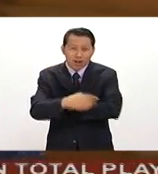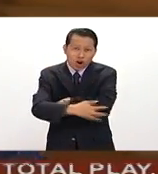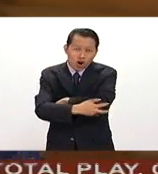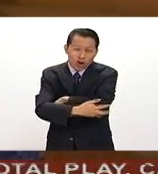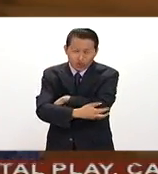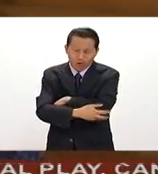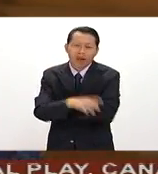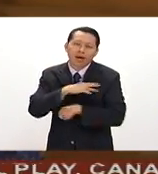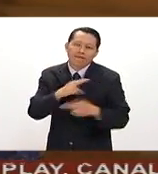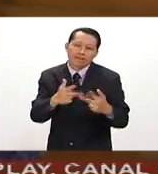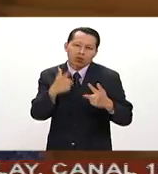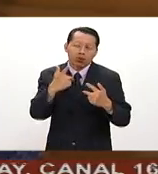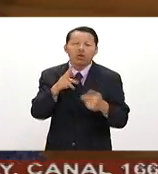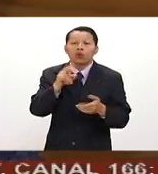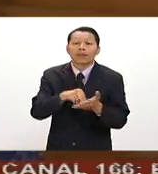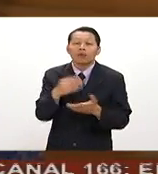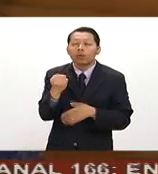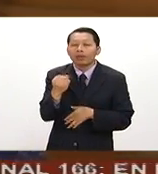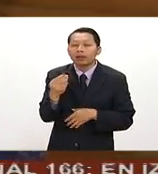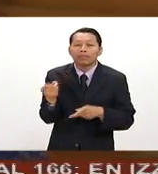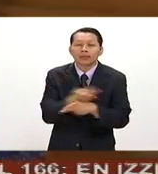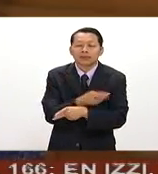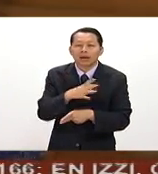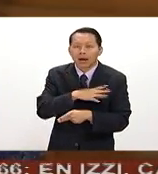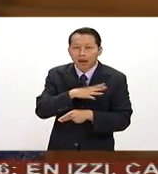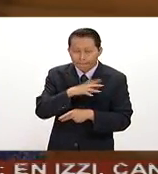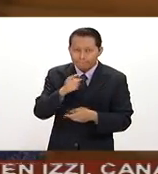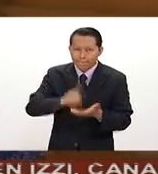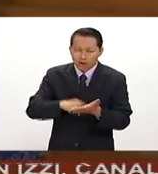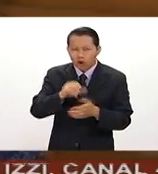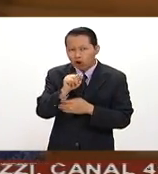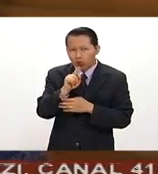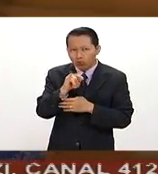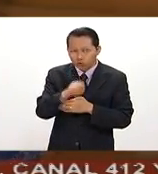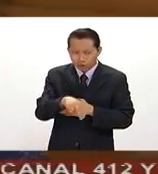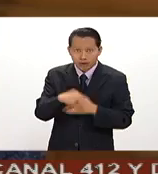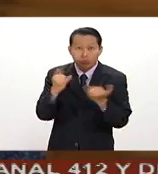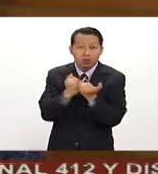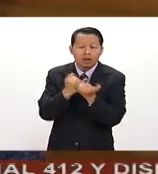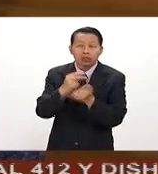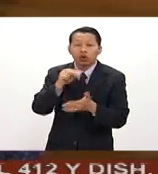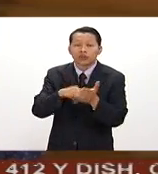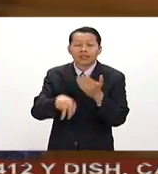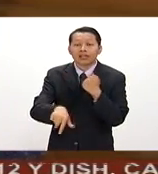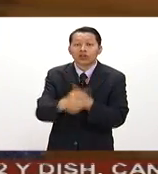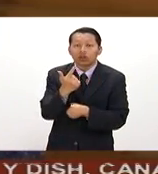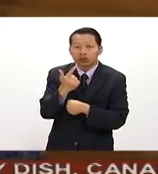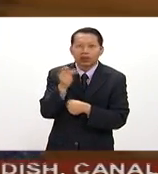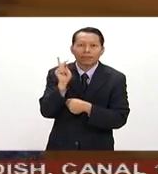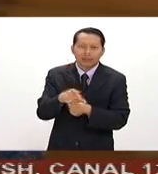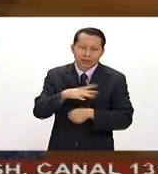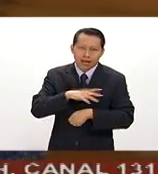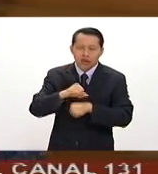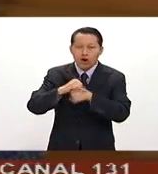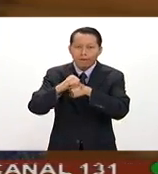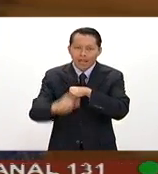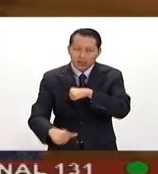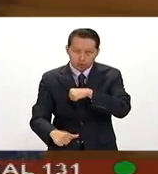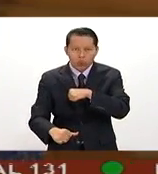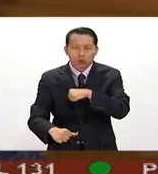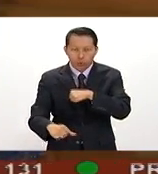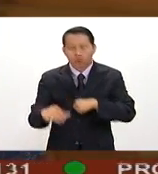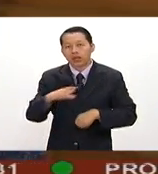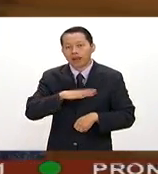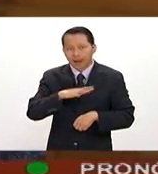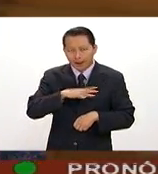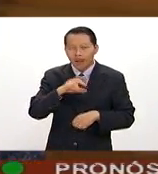codo, en 2009 una contusión y en el 2012 ella fue operada precisamente de uno